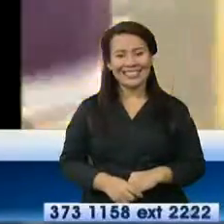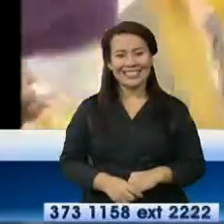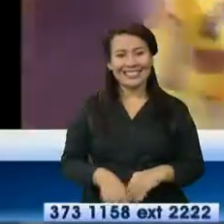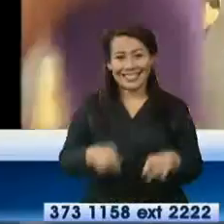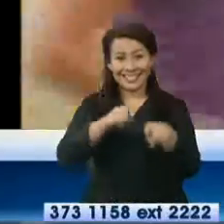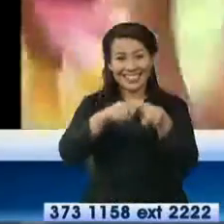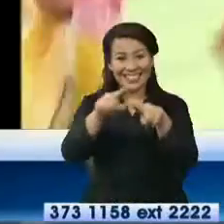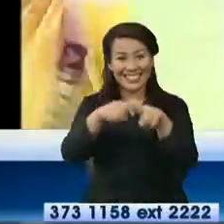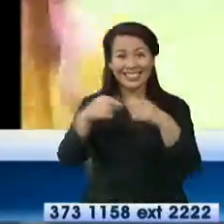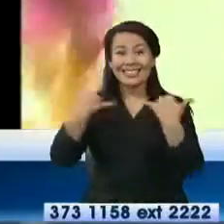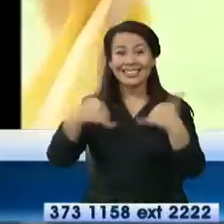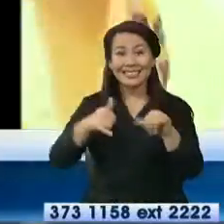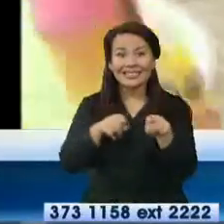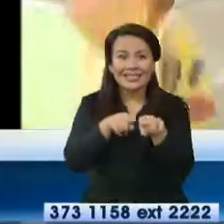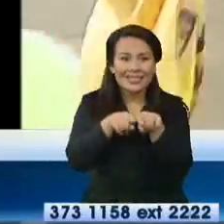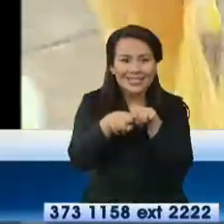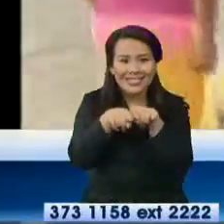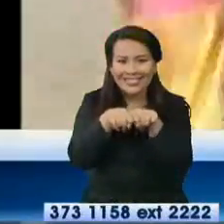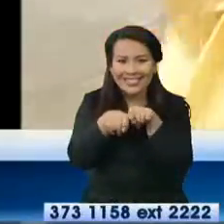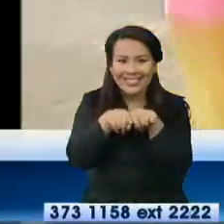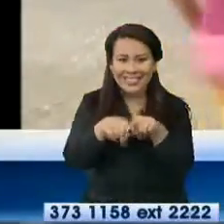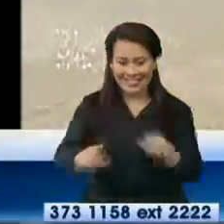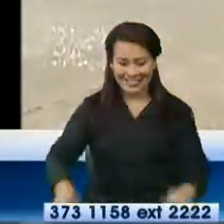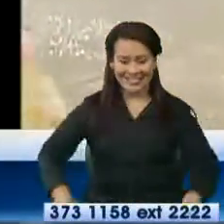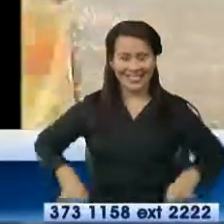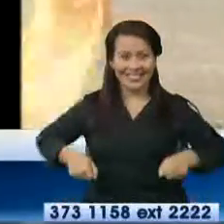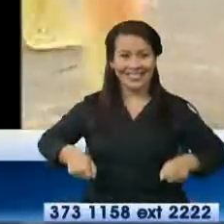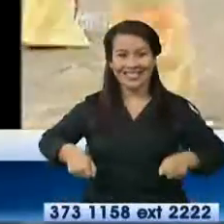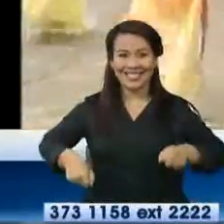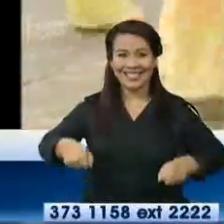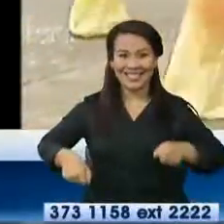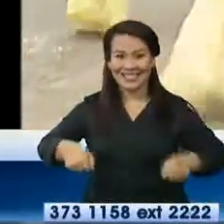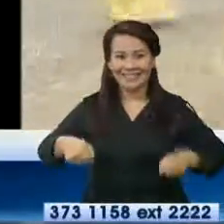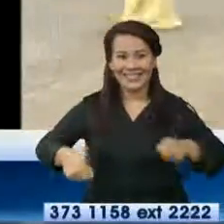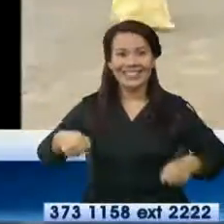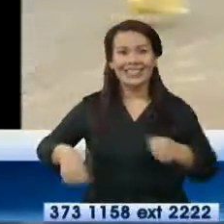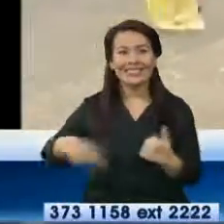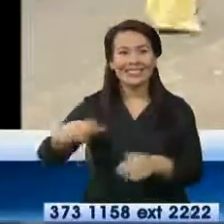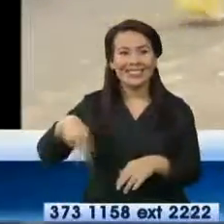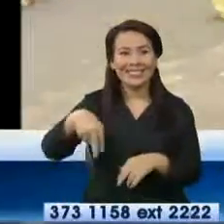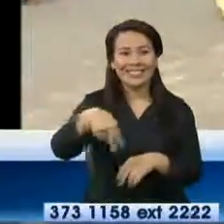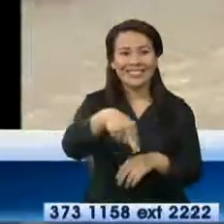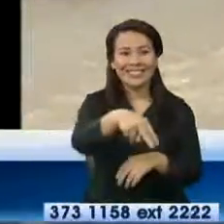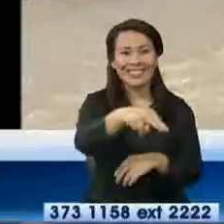Se organizaron varios concursos, como la tradicional carrera de ensacados.